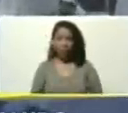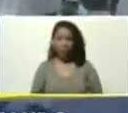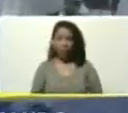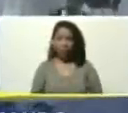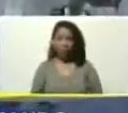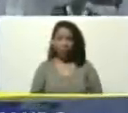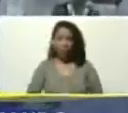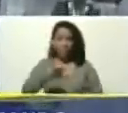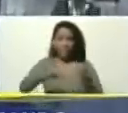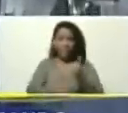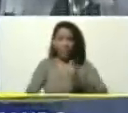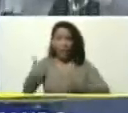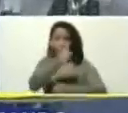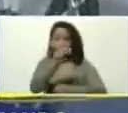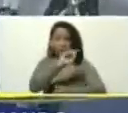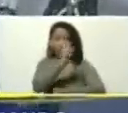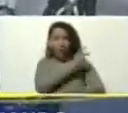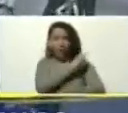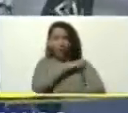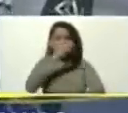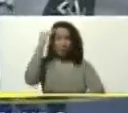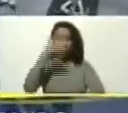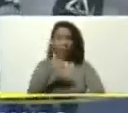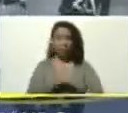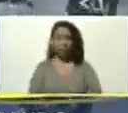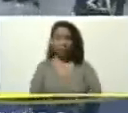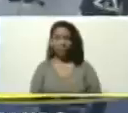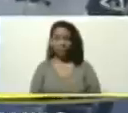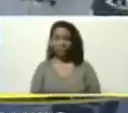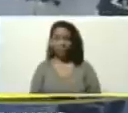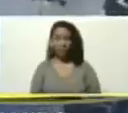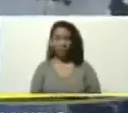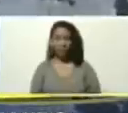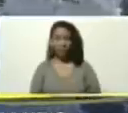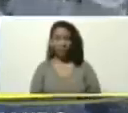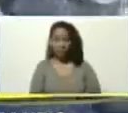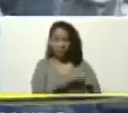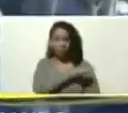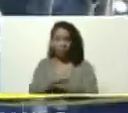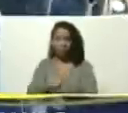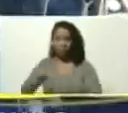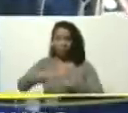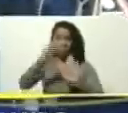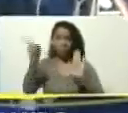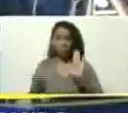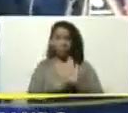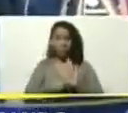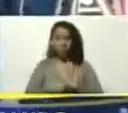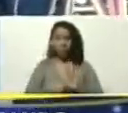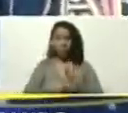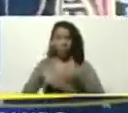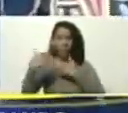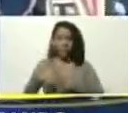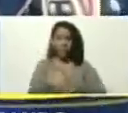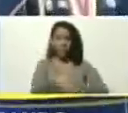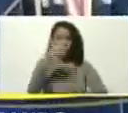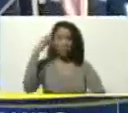Ciudadano Mayor General Félix Osorio Guzmán, comandante general del Ejército